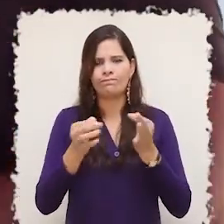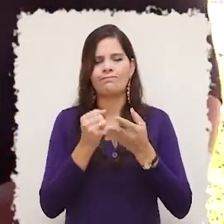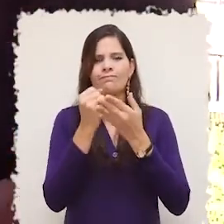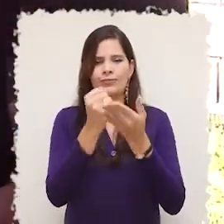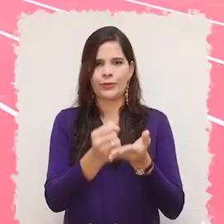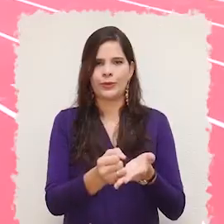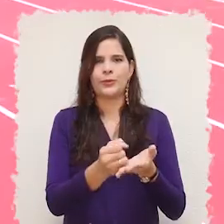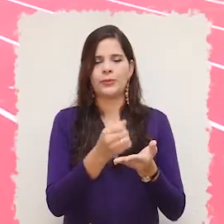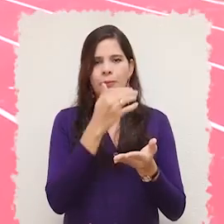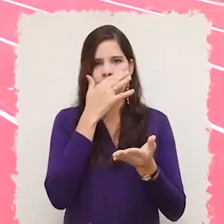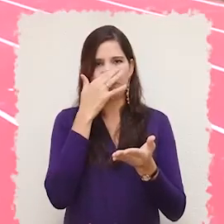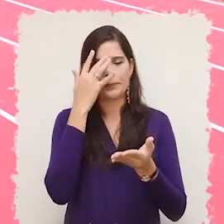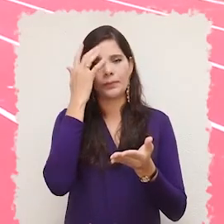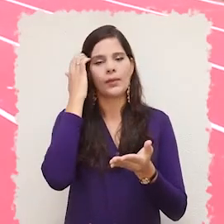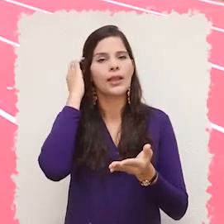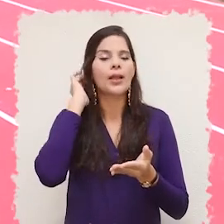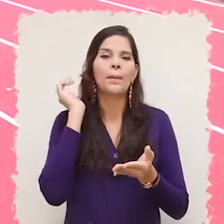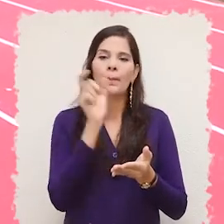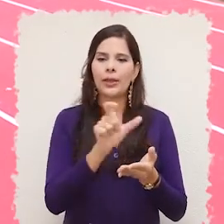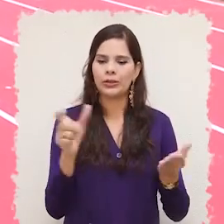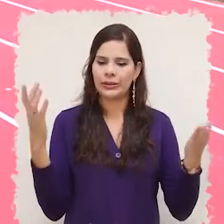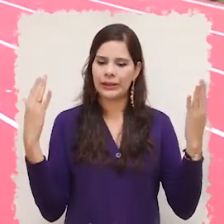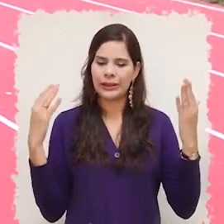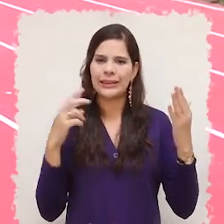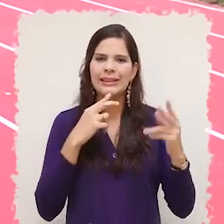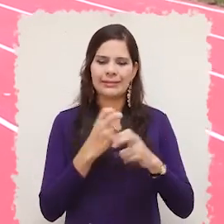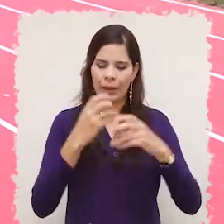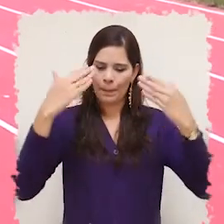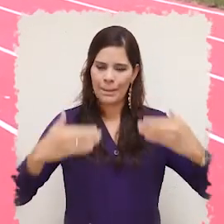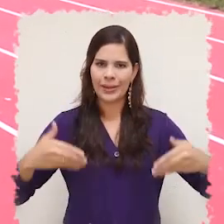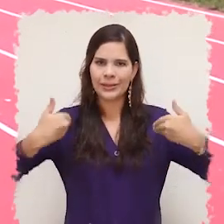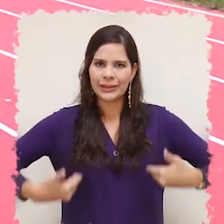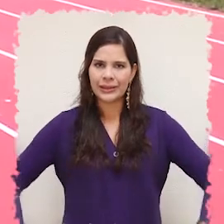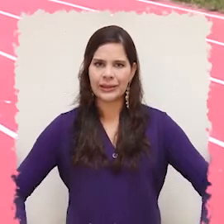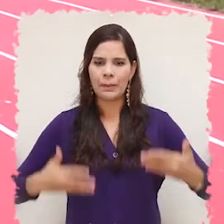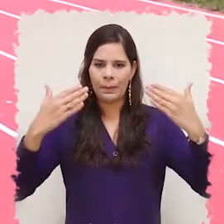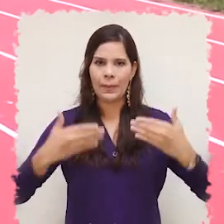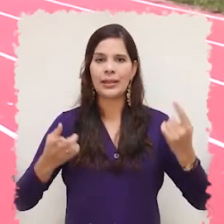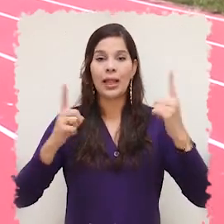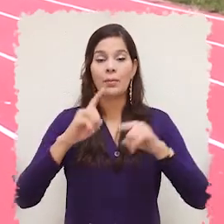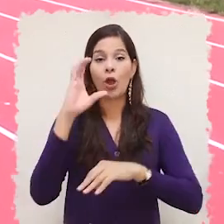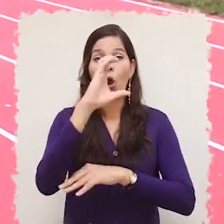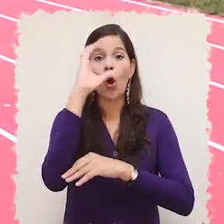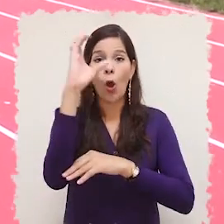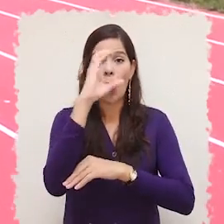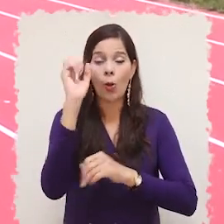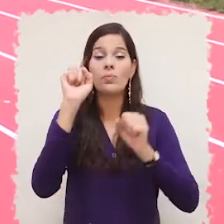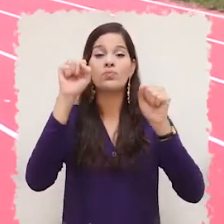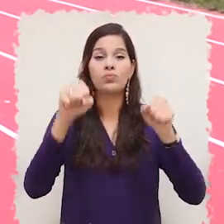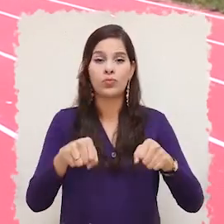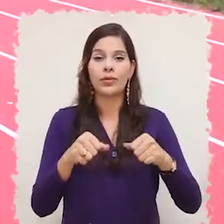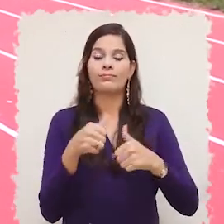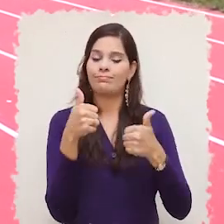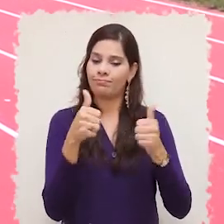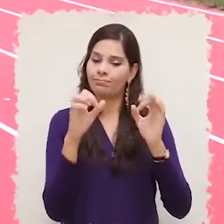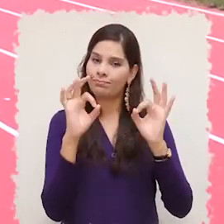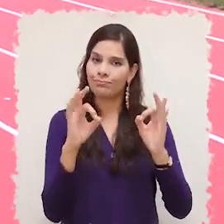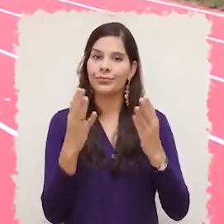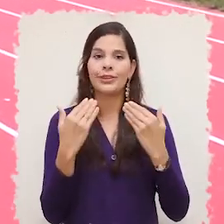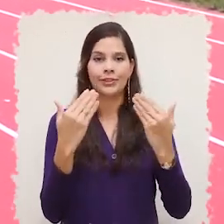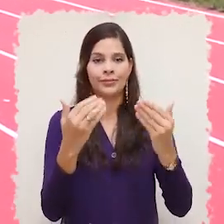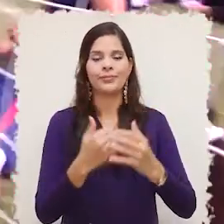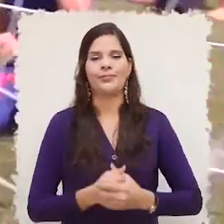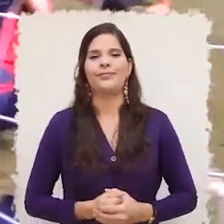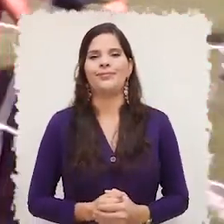van a favorecer mucho, no solo a la población con diversidad funcional, sino a todo nuestro país, van a ser patria. Es